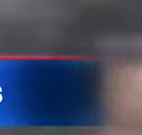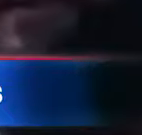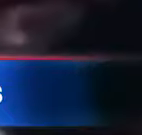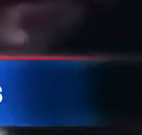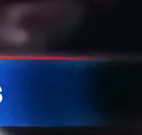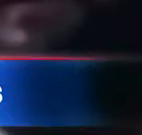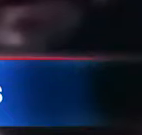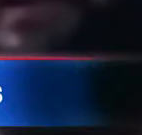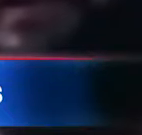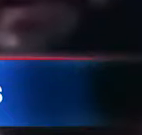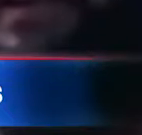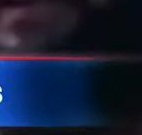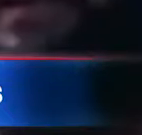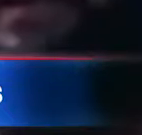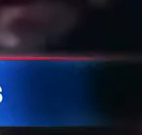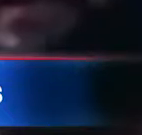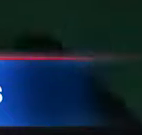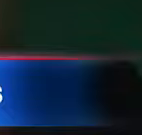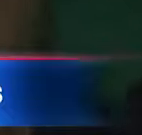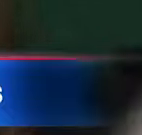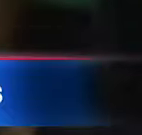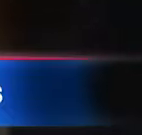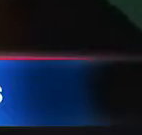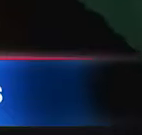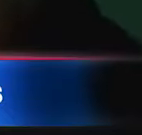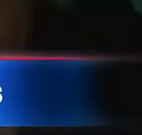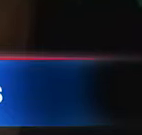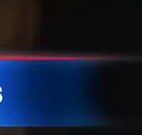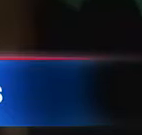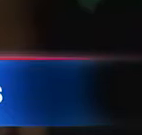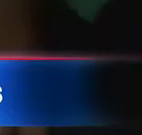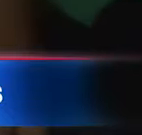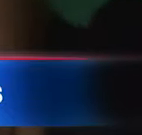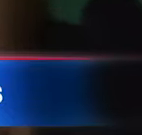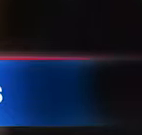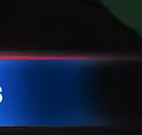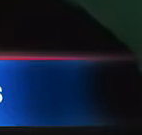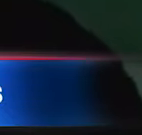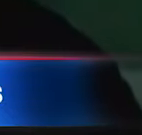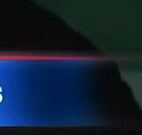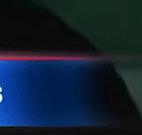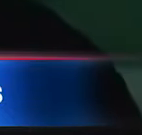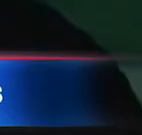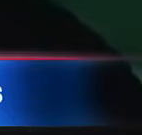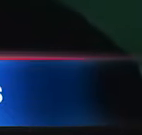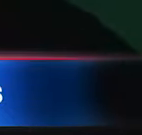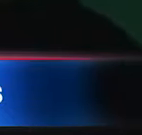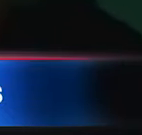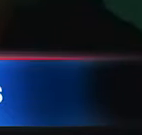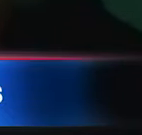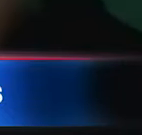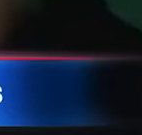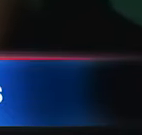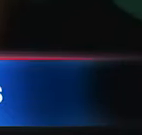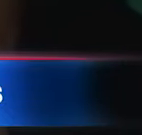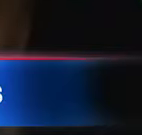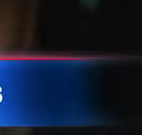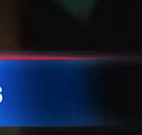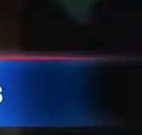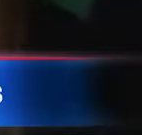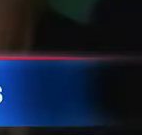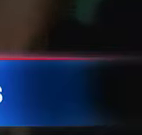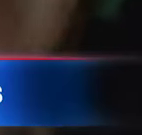mantener nexos con los cabecillas de las más peligrosas organizaciones delictivas en el Ecuador. Y por ello, hoy por hoy, bajo sus